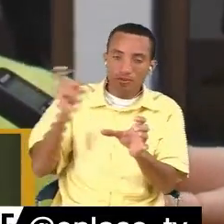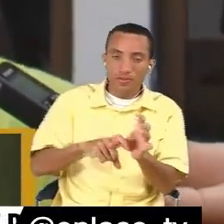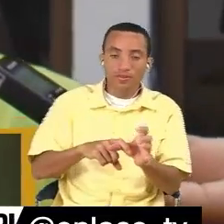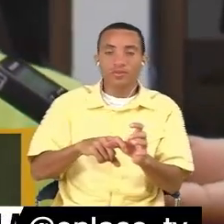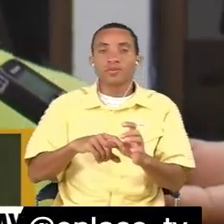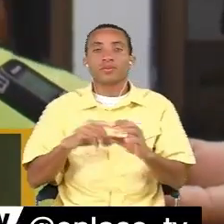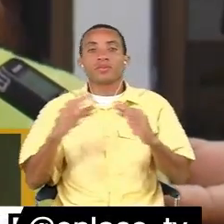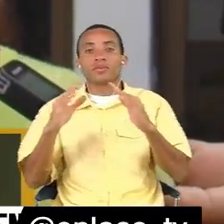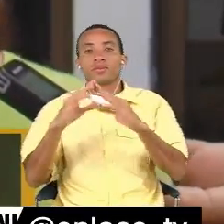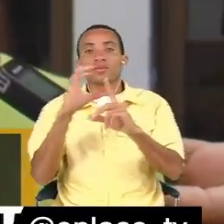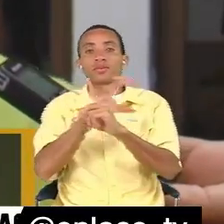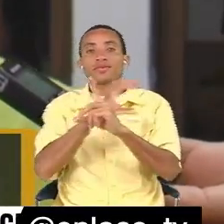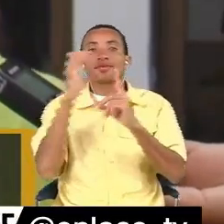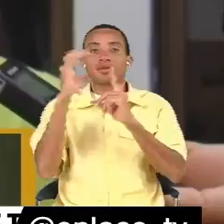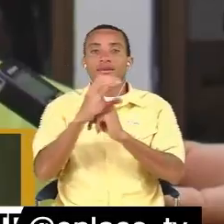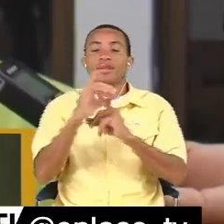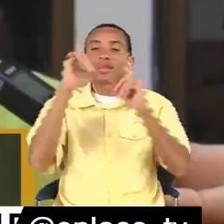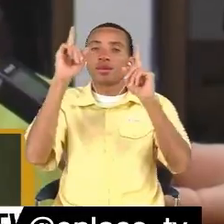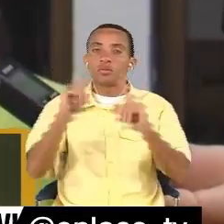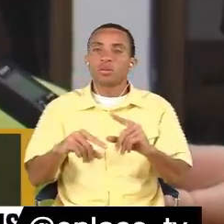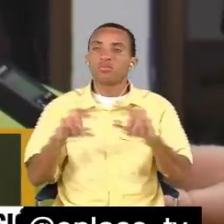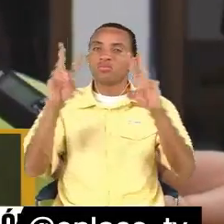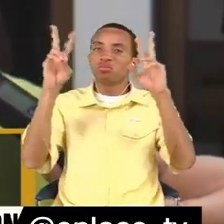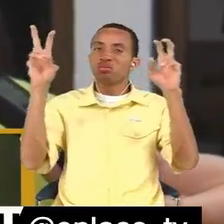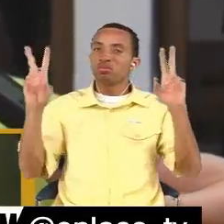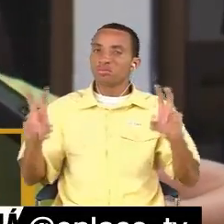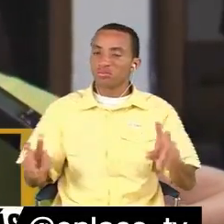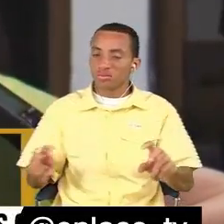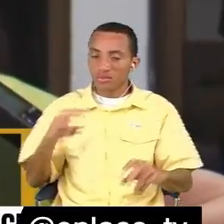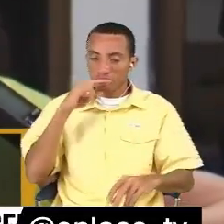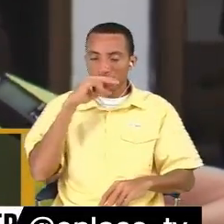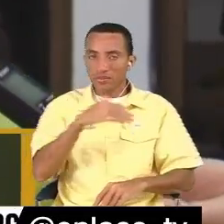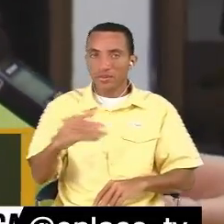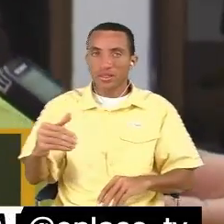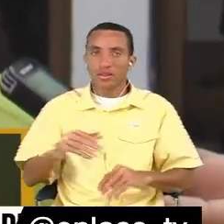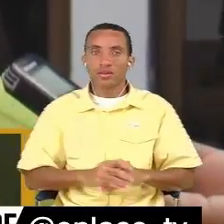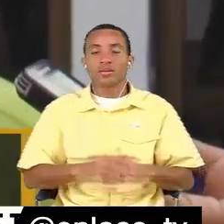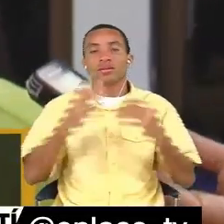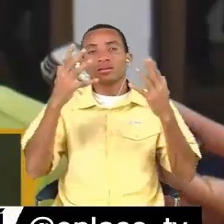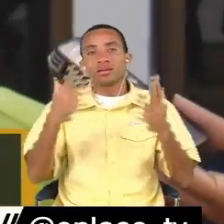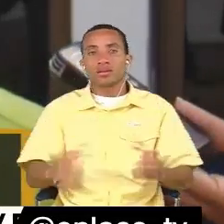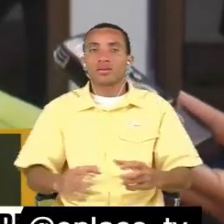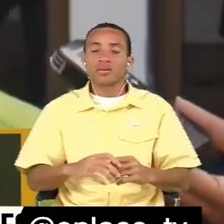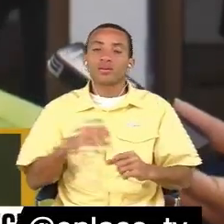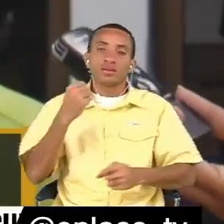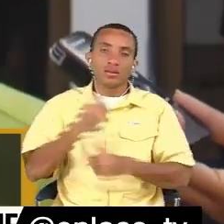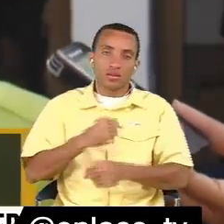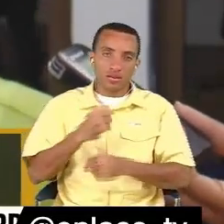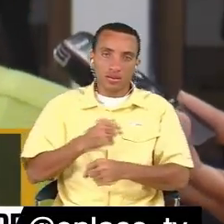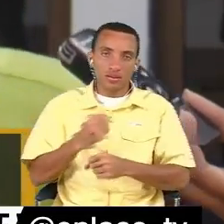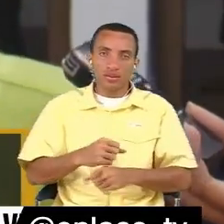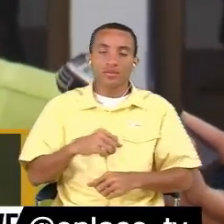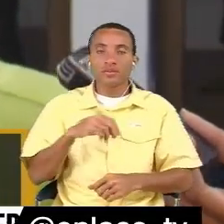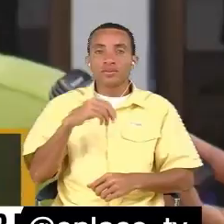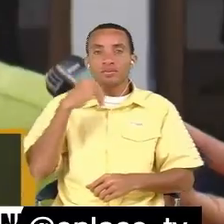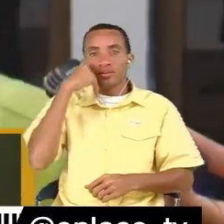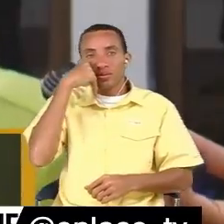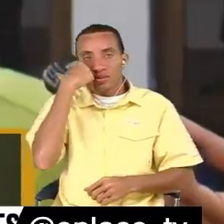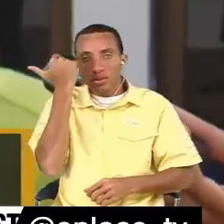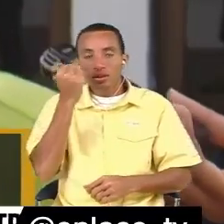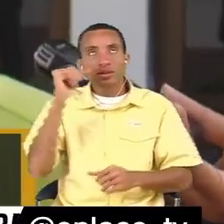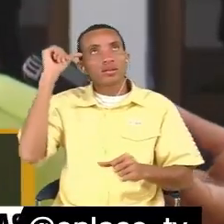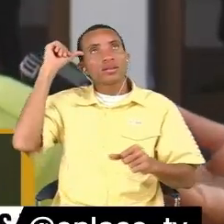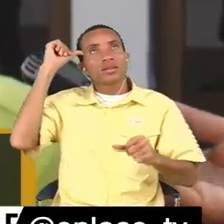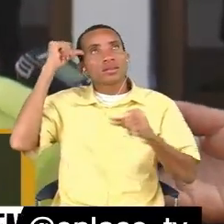centro cultural trabajamos muchísimas temáticas con los niños, pero también quisiéramos empezar a trabajar con los adultos el tema de memoria histórica. Pues nos